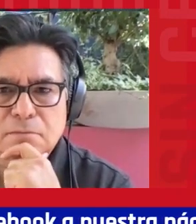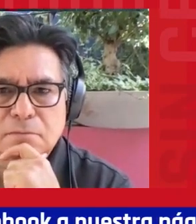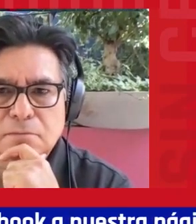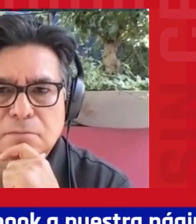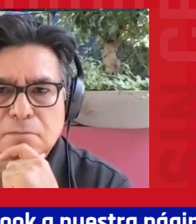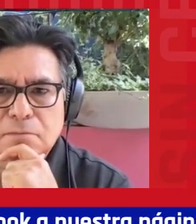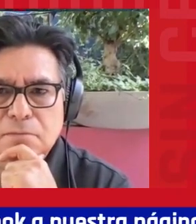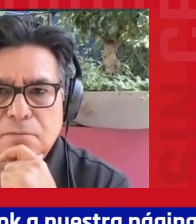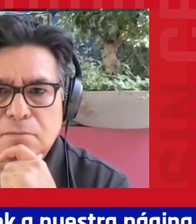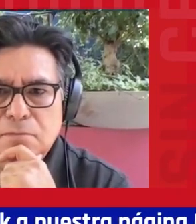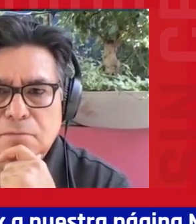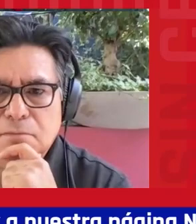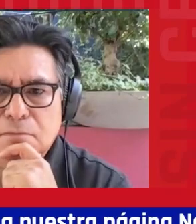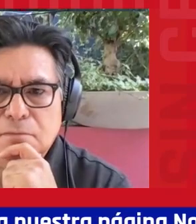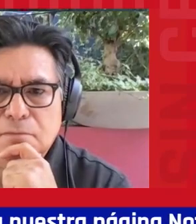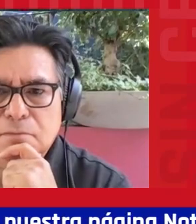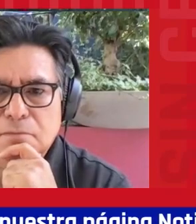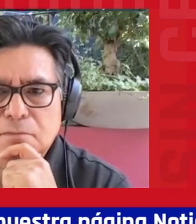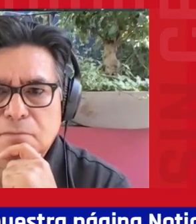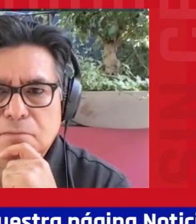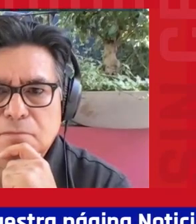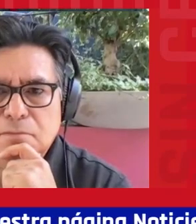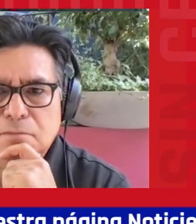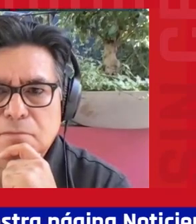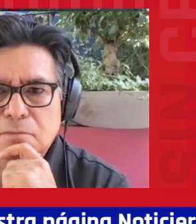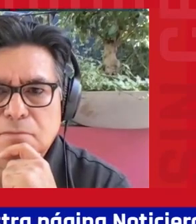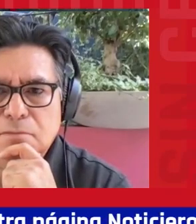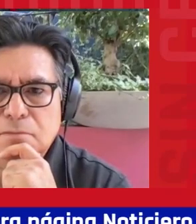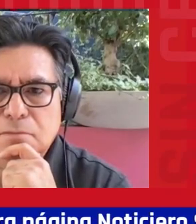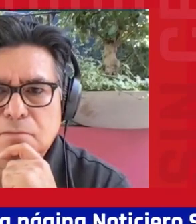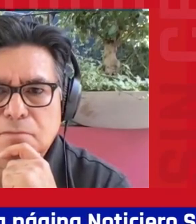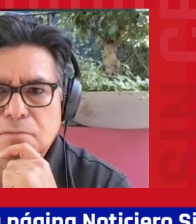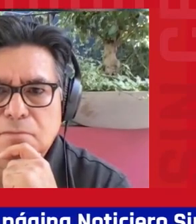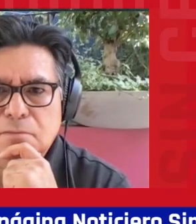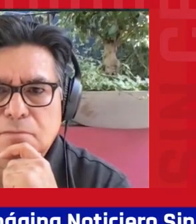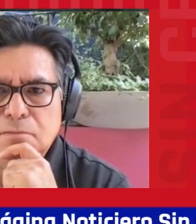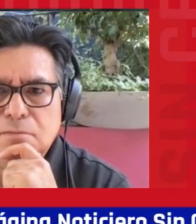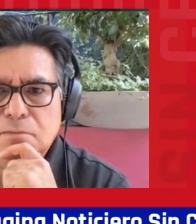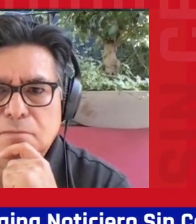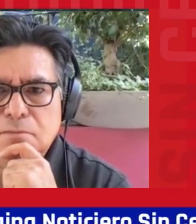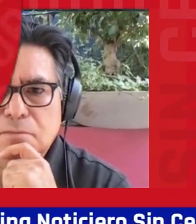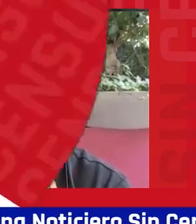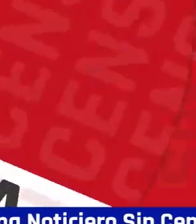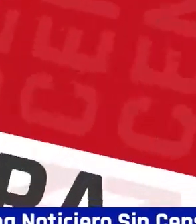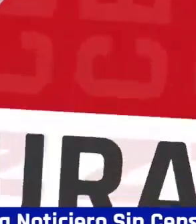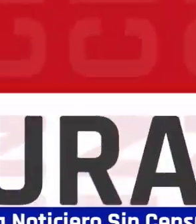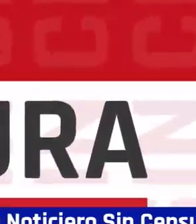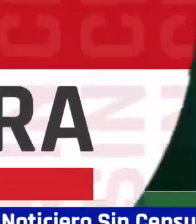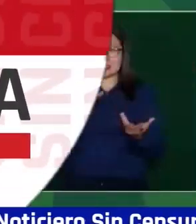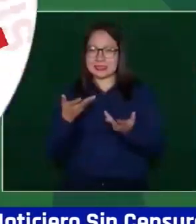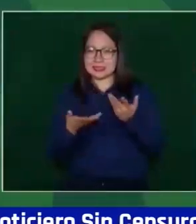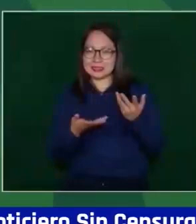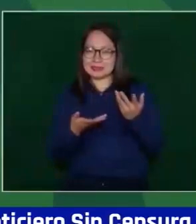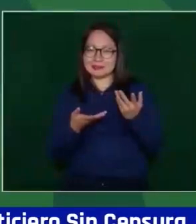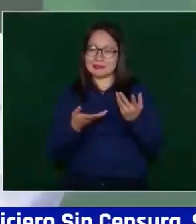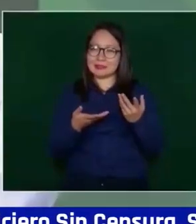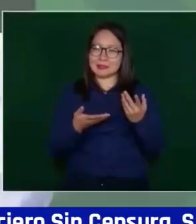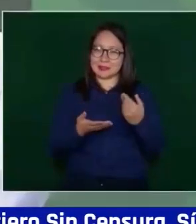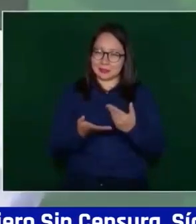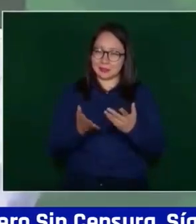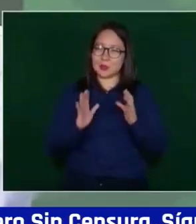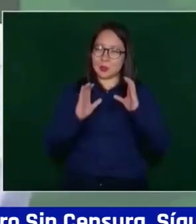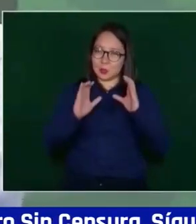Transformación. No hay de otra. Vea y escuche, ya escucho también tu opinión, José Alfredo. Del